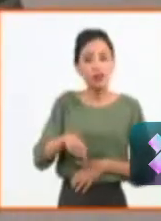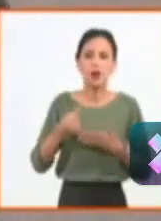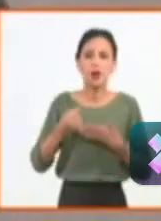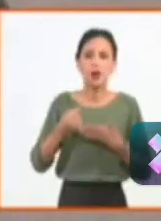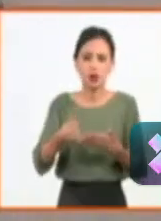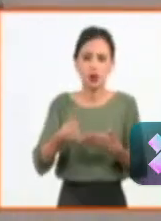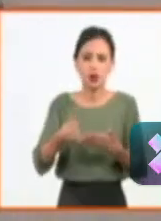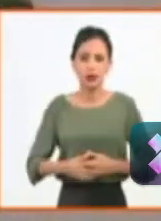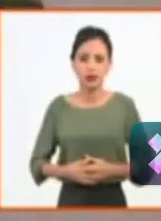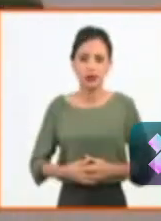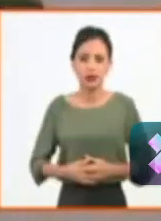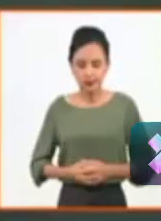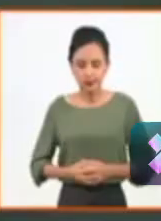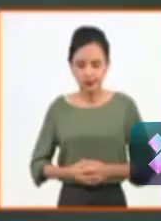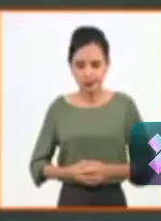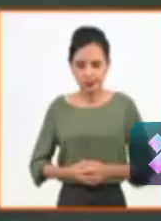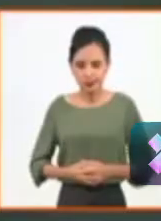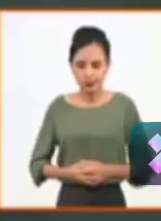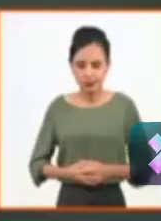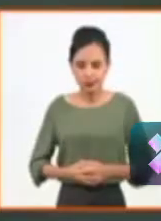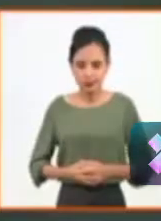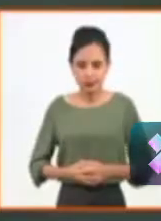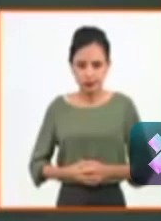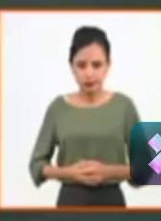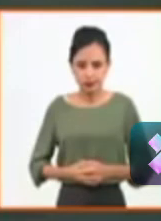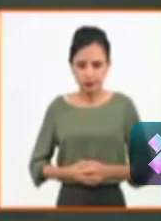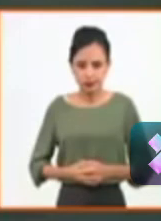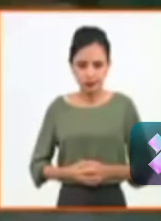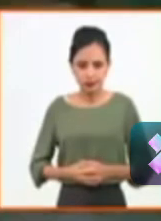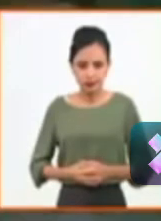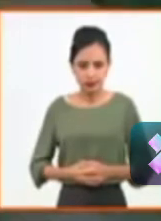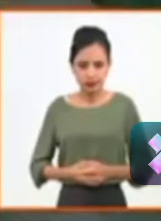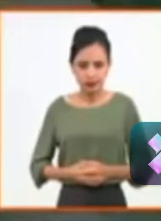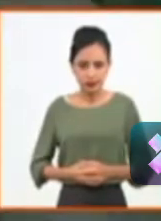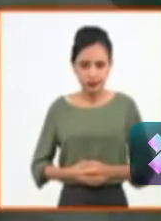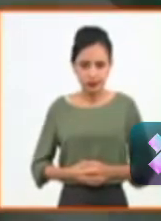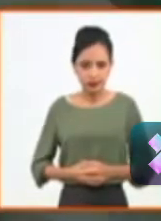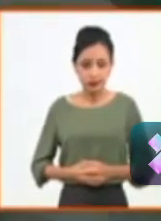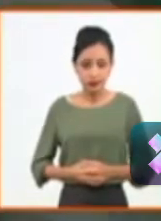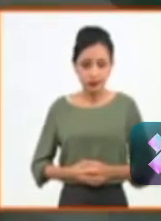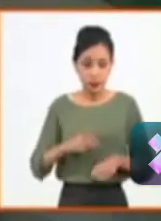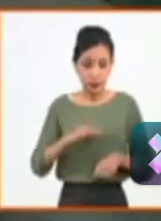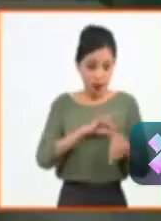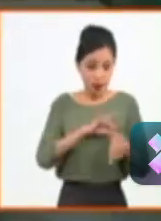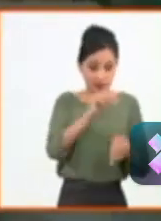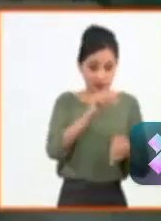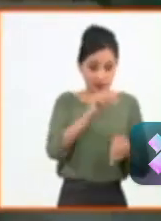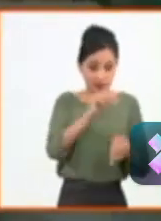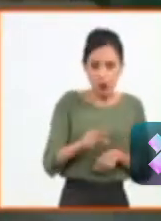No es posible que usted sienta seguridad si no tiene al lado el médico, si no tiene al lado la enfermera.